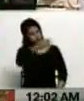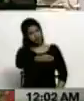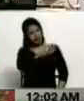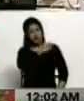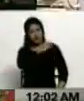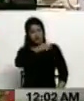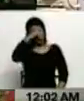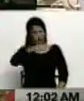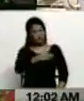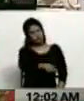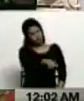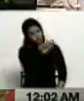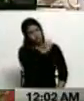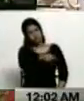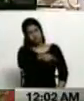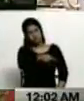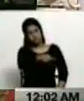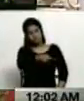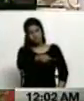de ese Teniente